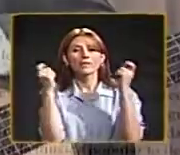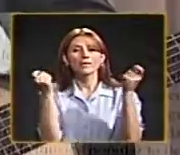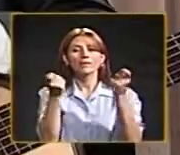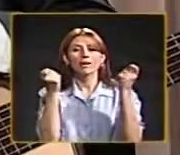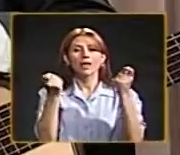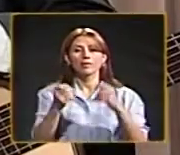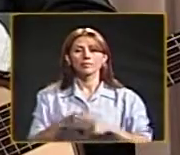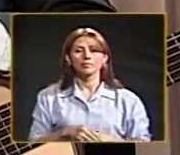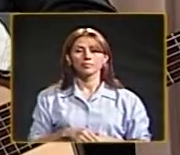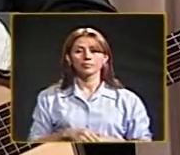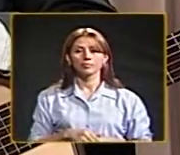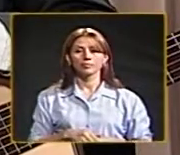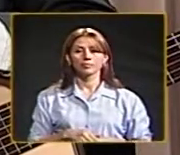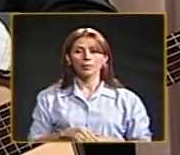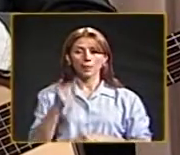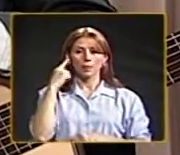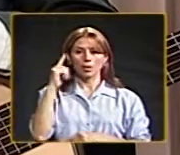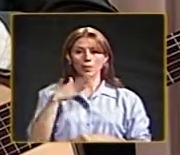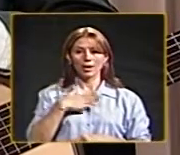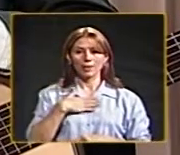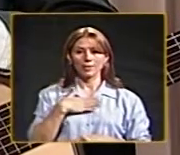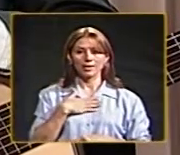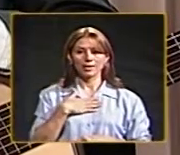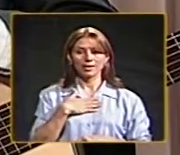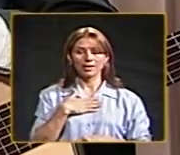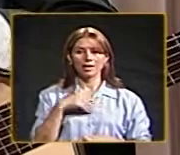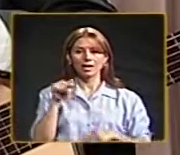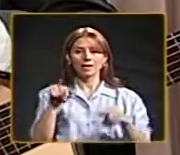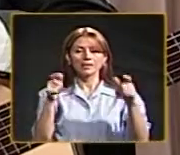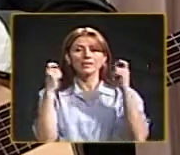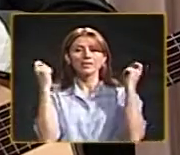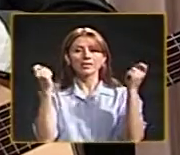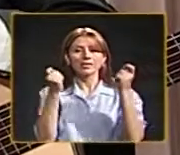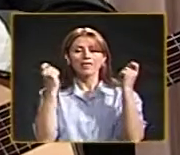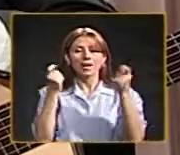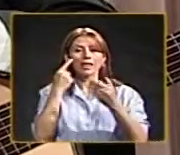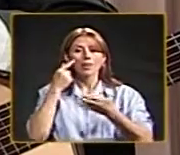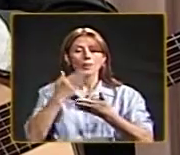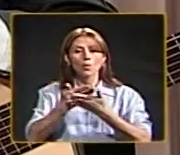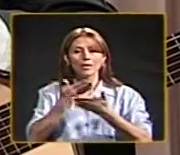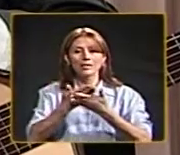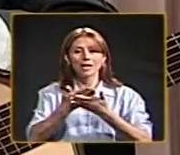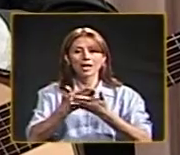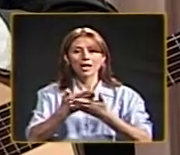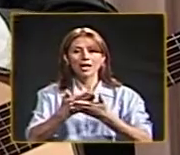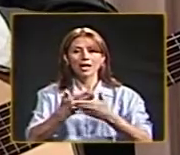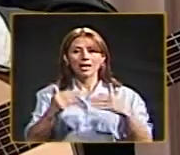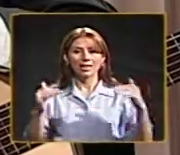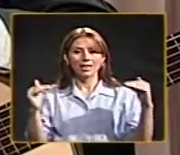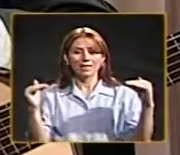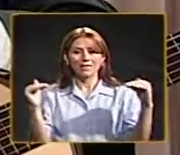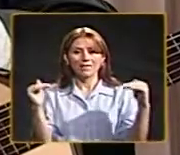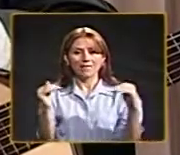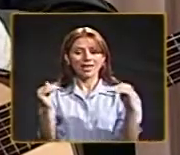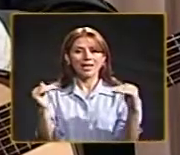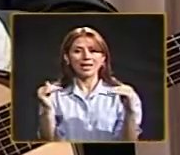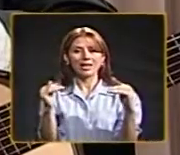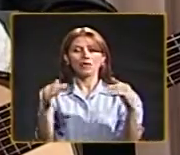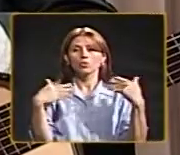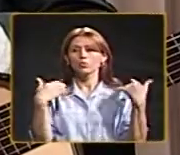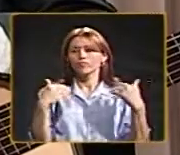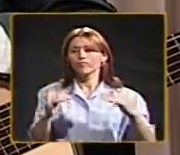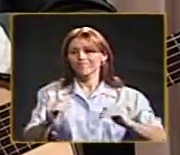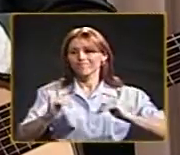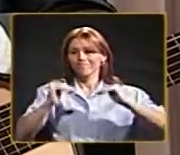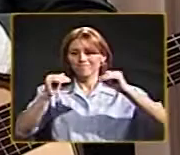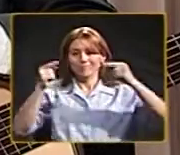Bueno, este festival para mí, digamos, demuestra el nivel que el altísimo nivel que han llegado. Que ha